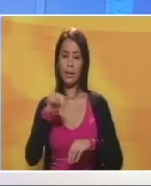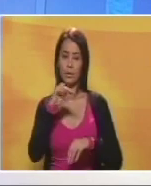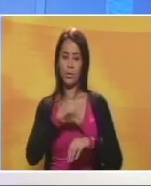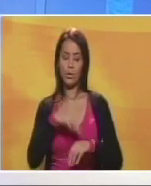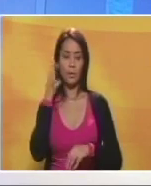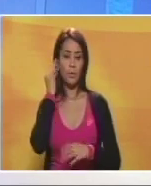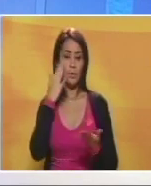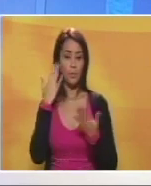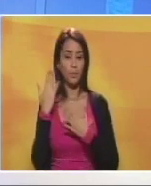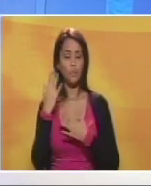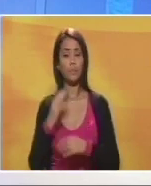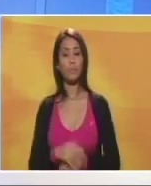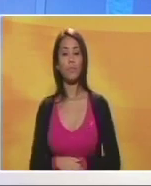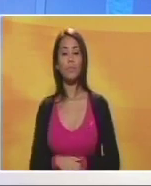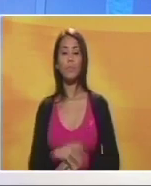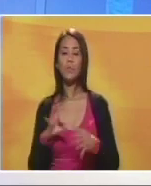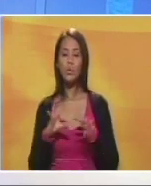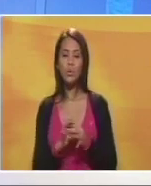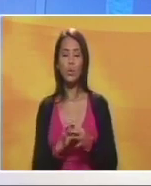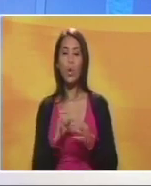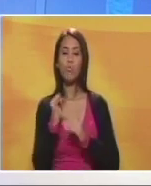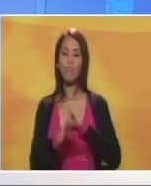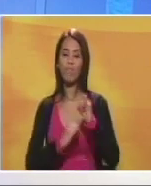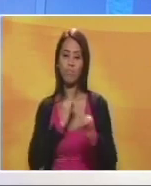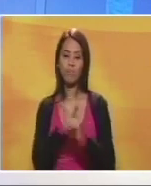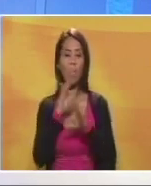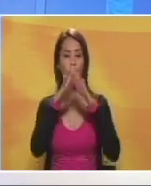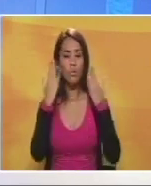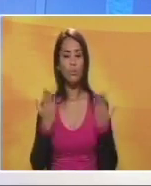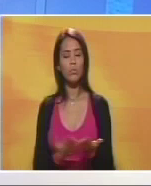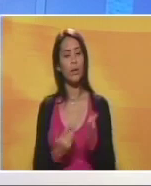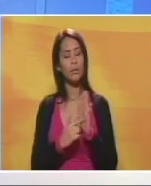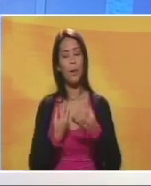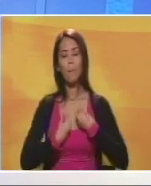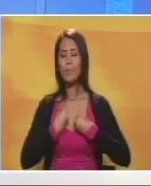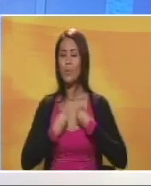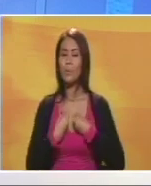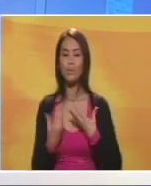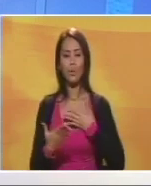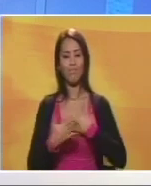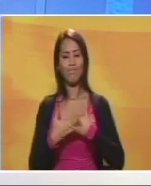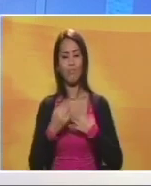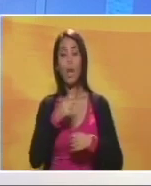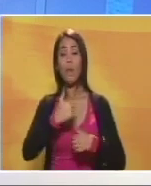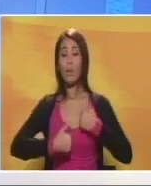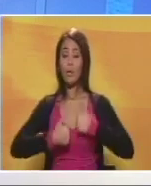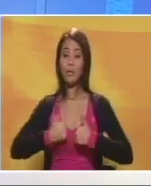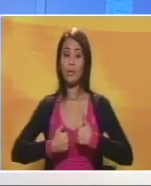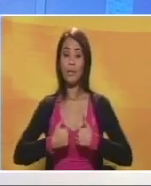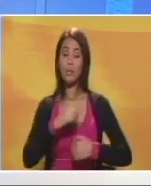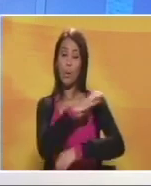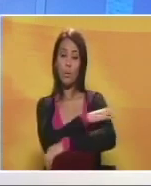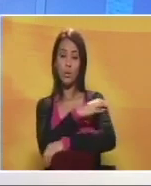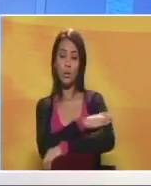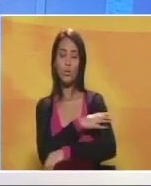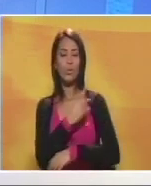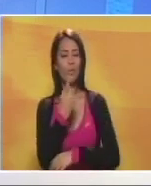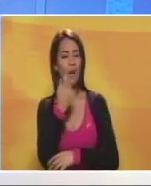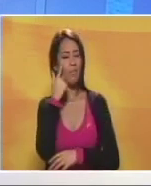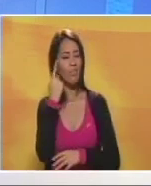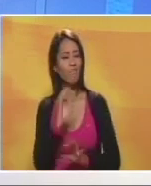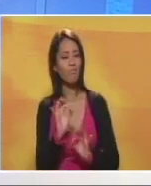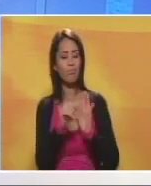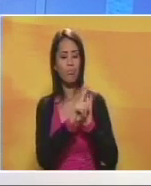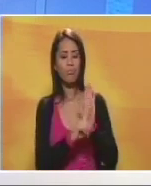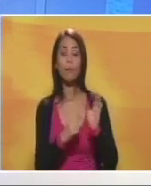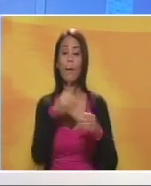Solórzano, destacó que en la Unión Interparlamentaria Mundial se evidenció la preocupación por la inhabilitación de los candidatos opositores y la falta de condiciones